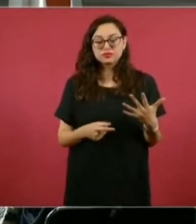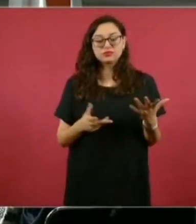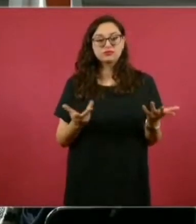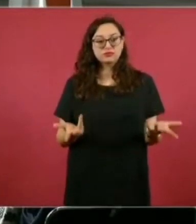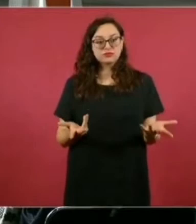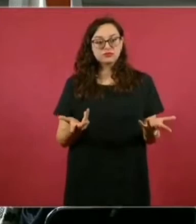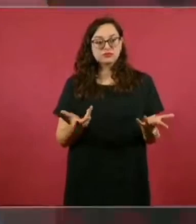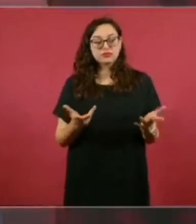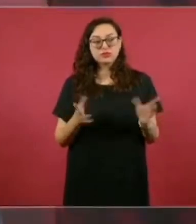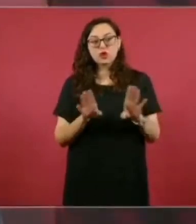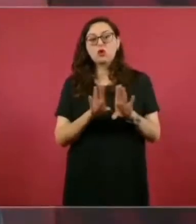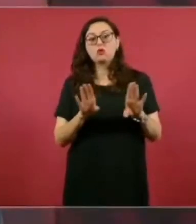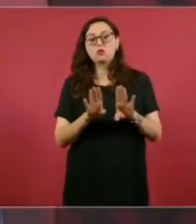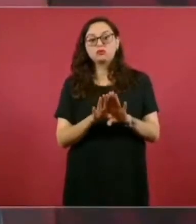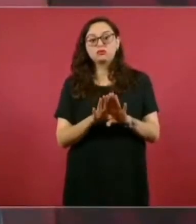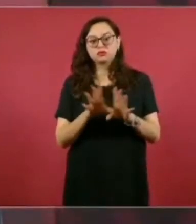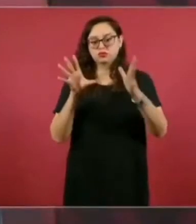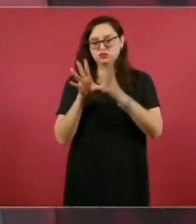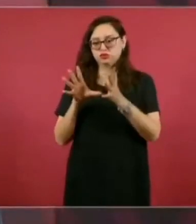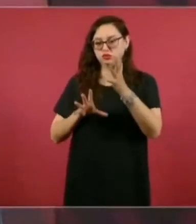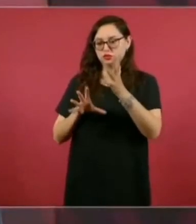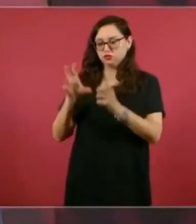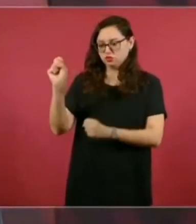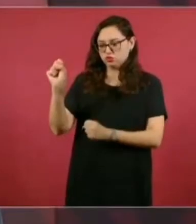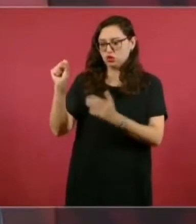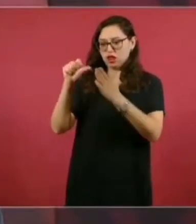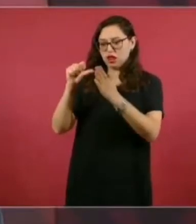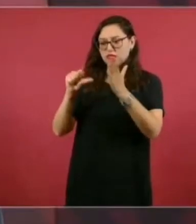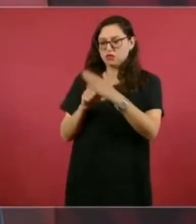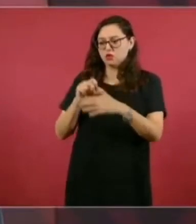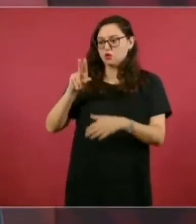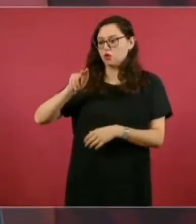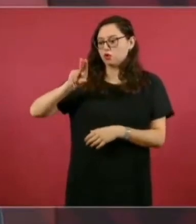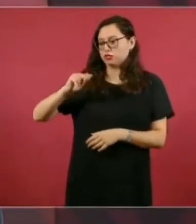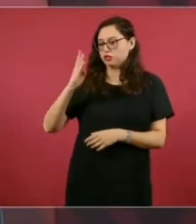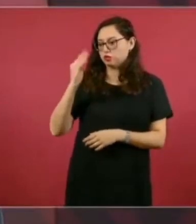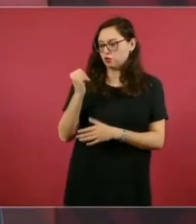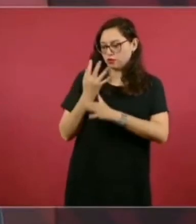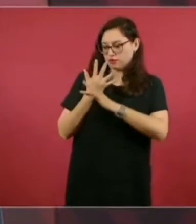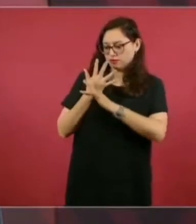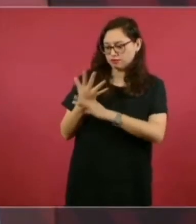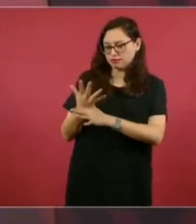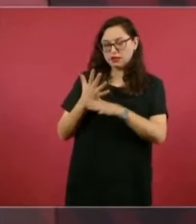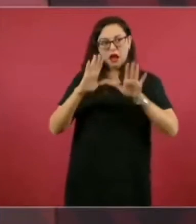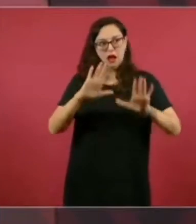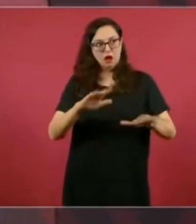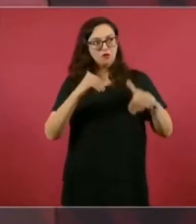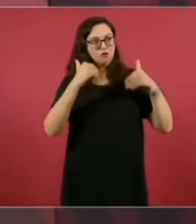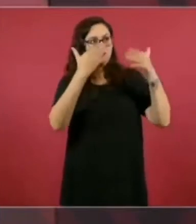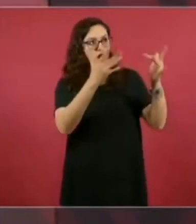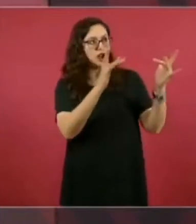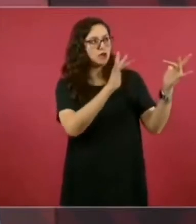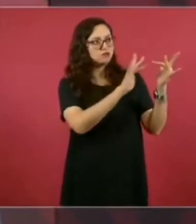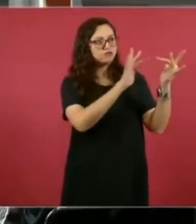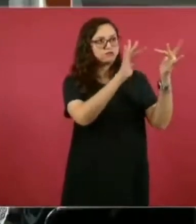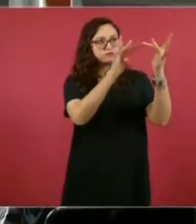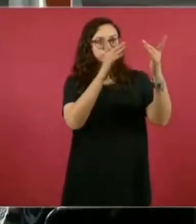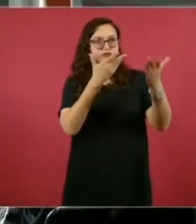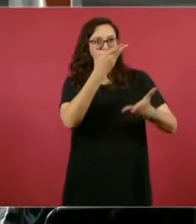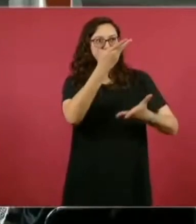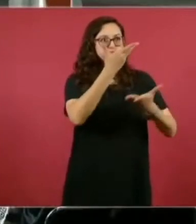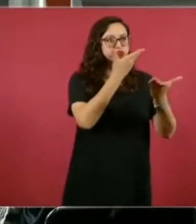artículo 89 de nuestra Constitución y es facultad del